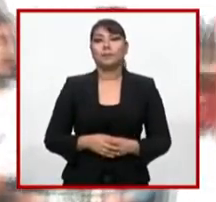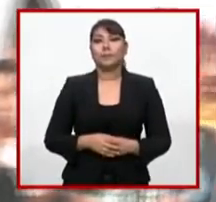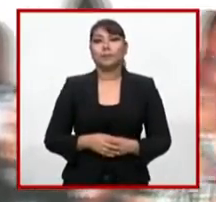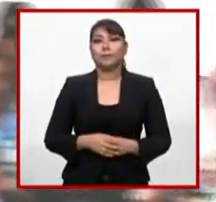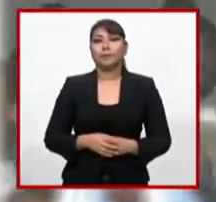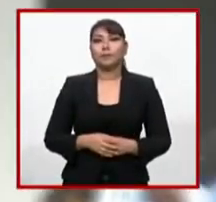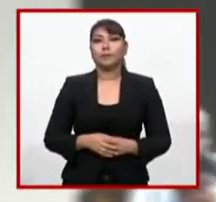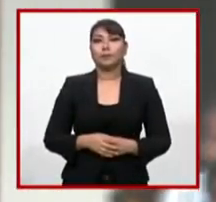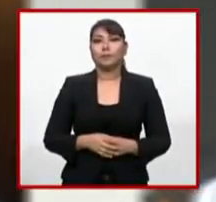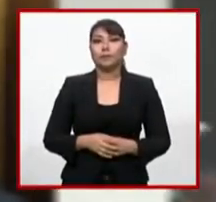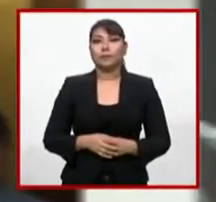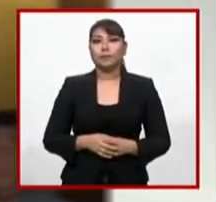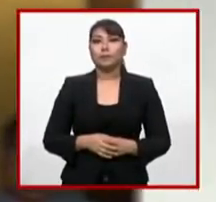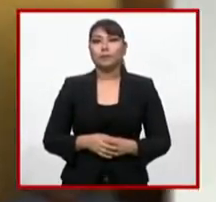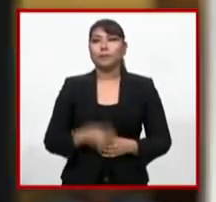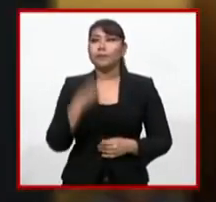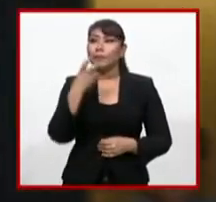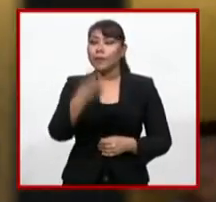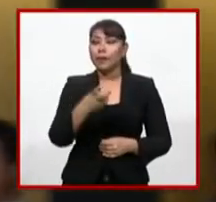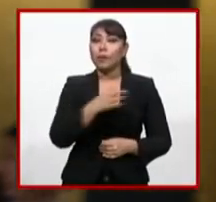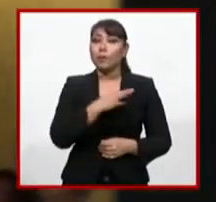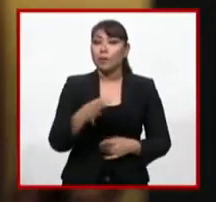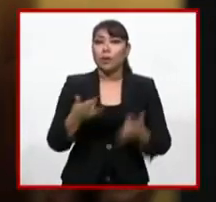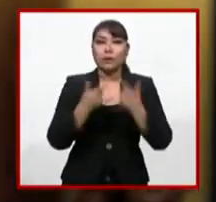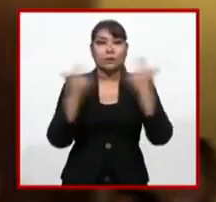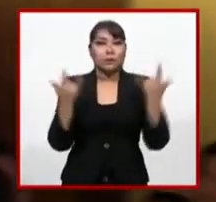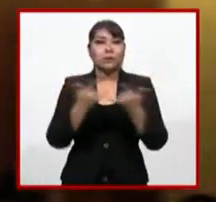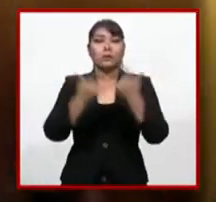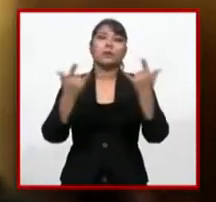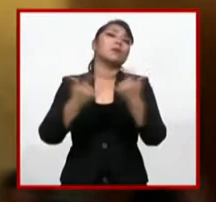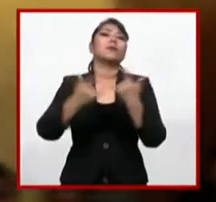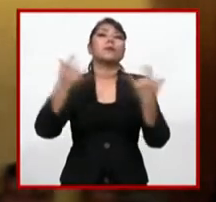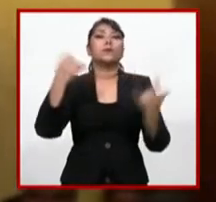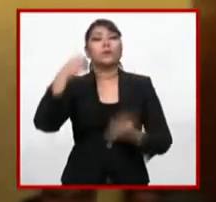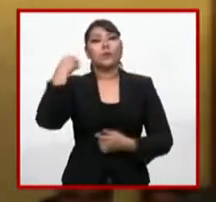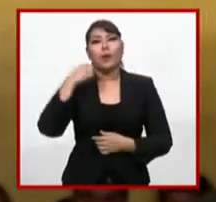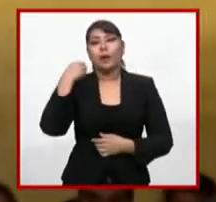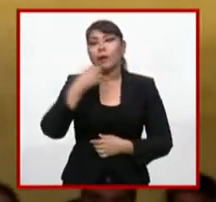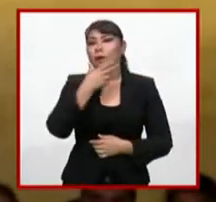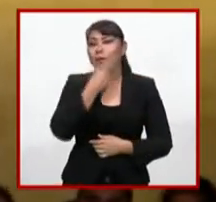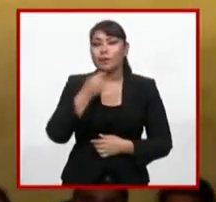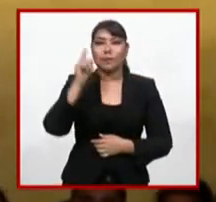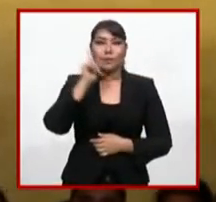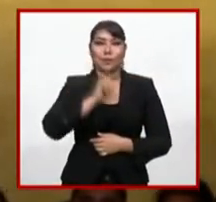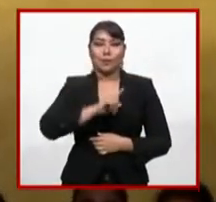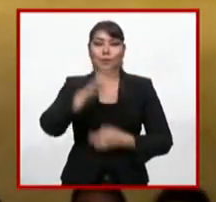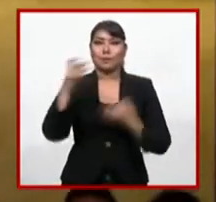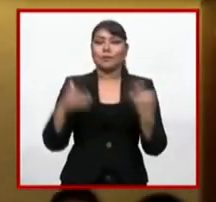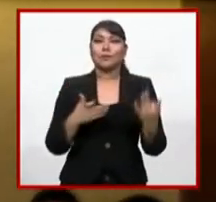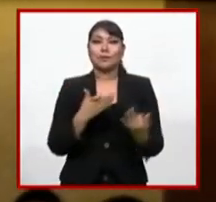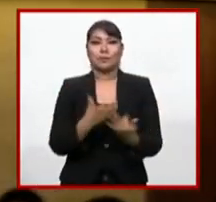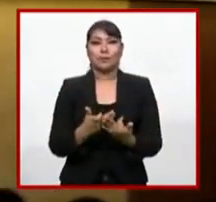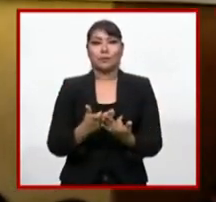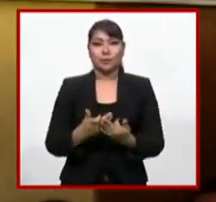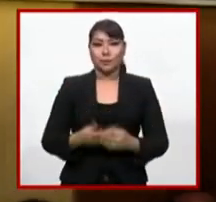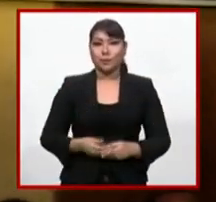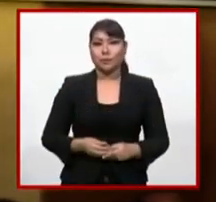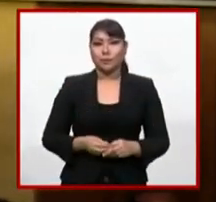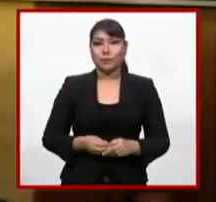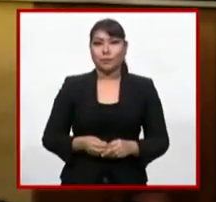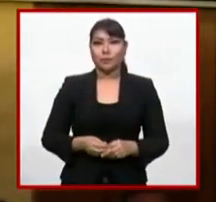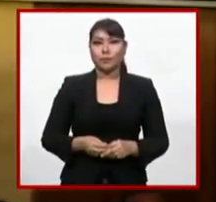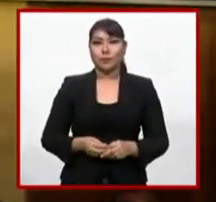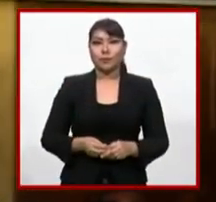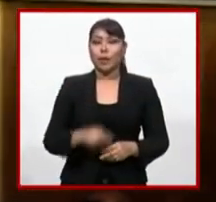a anhelos históricos de los oaxaqueños y las oaxaqueñas, porque requerimos la